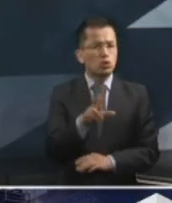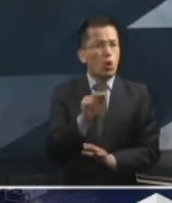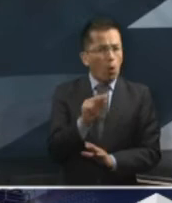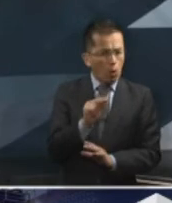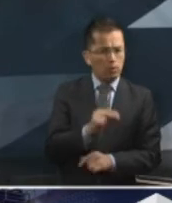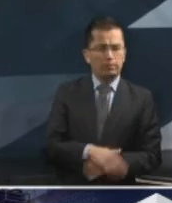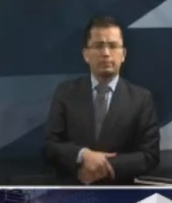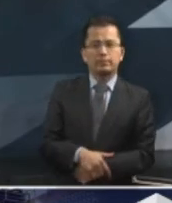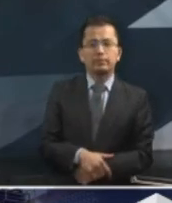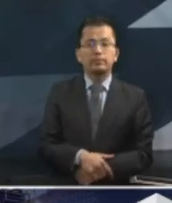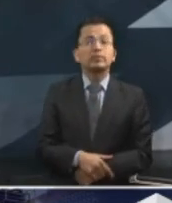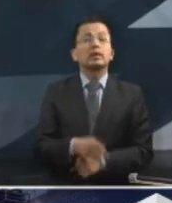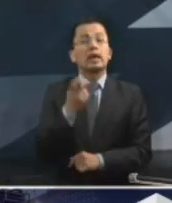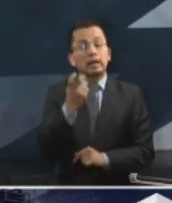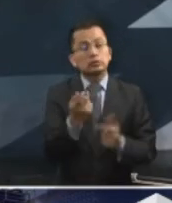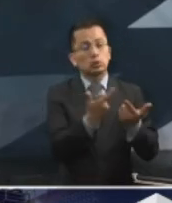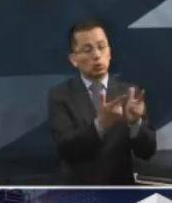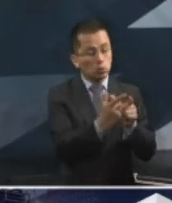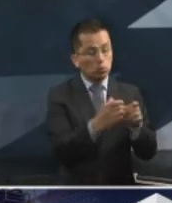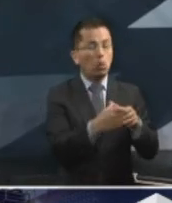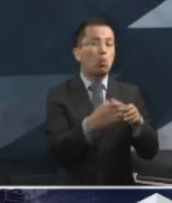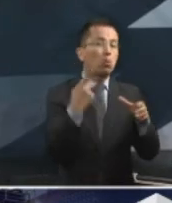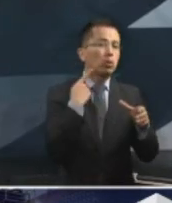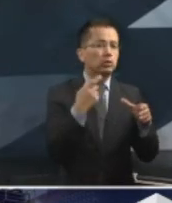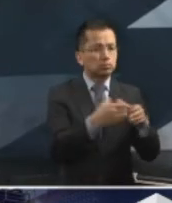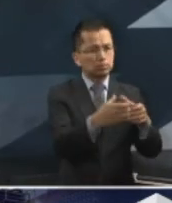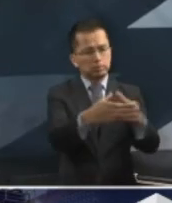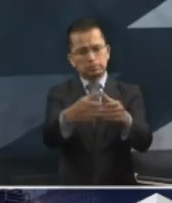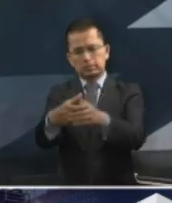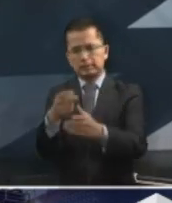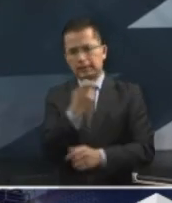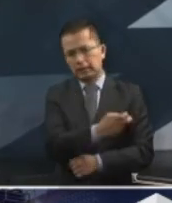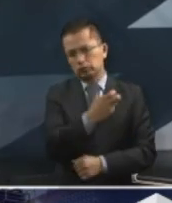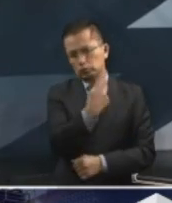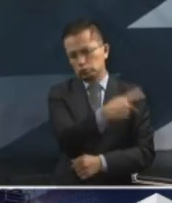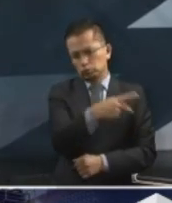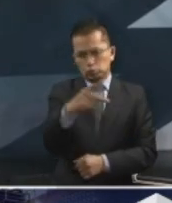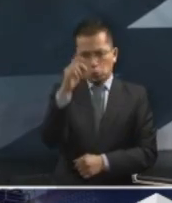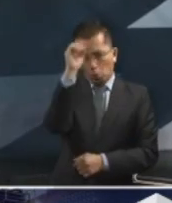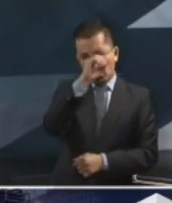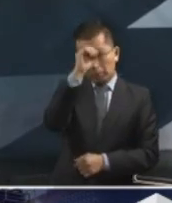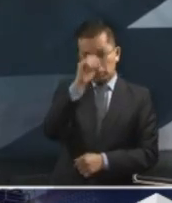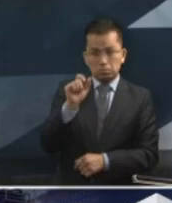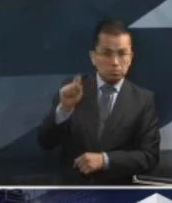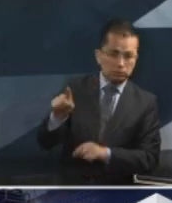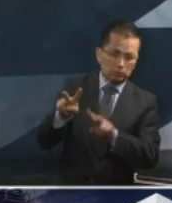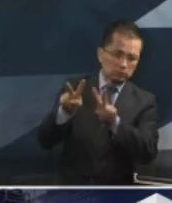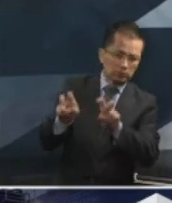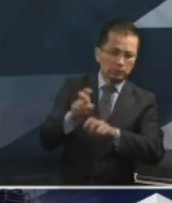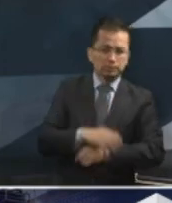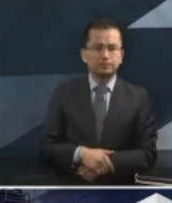grupos parlamentarios, de todas las voces representadas en el Congreso Federal respecto a esta reforma constitucional. Mire, el próximo 12 de marzo